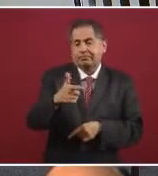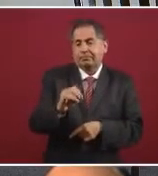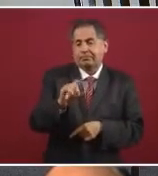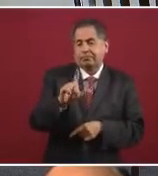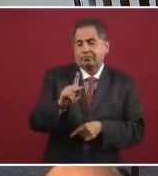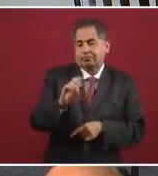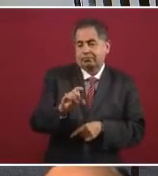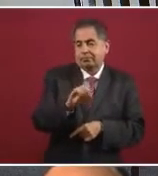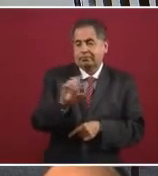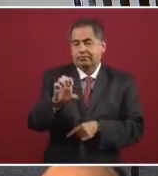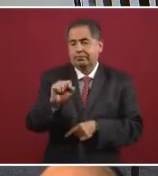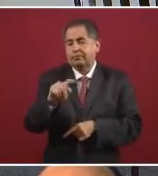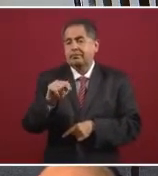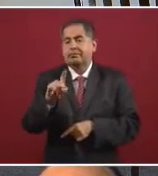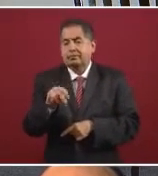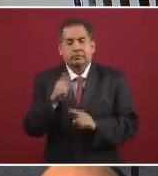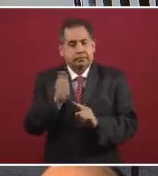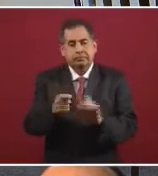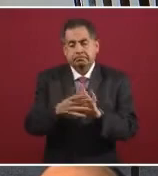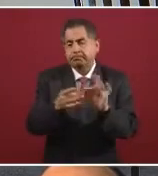Esos son los hechos.